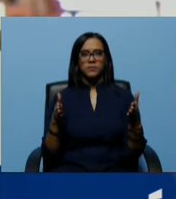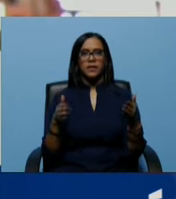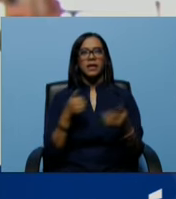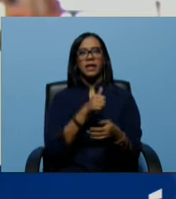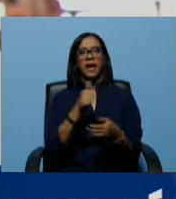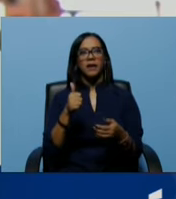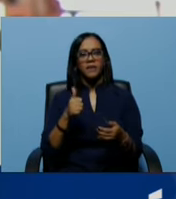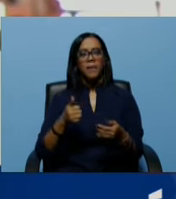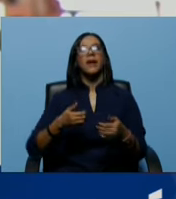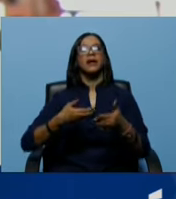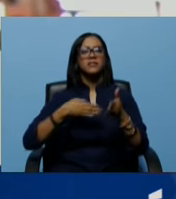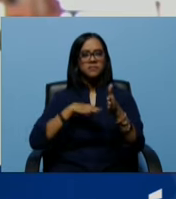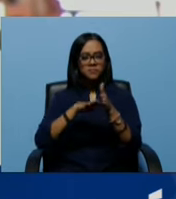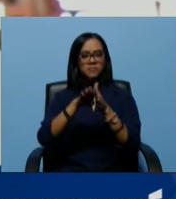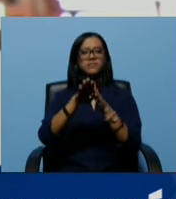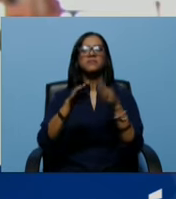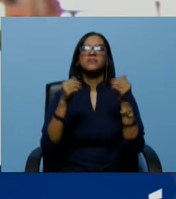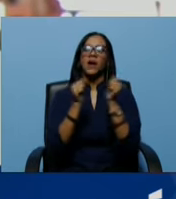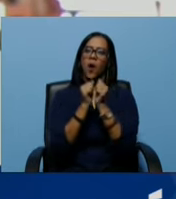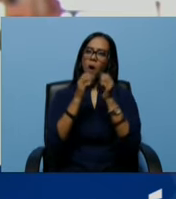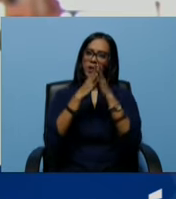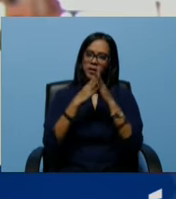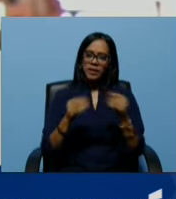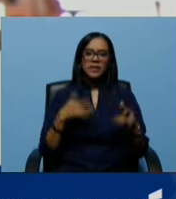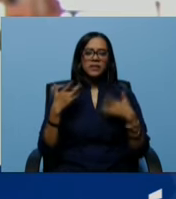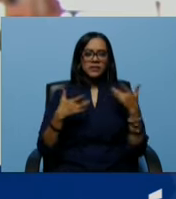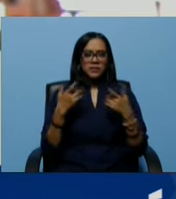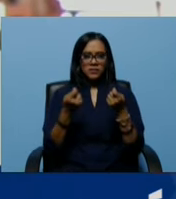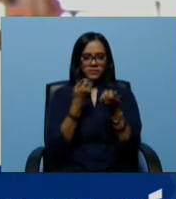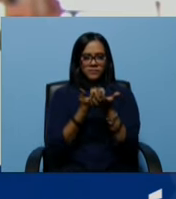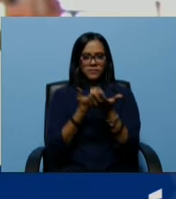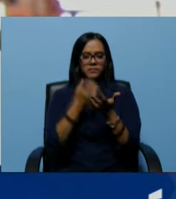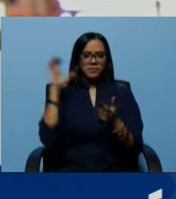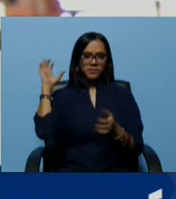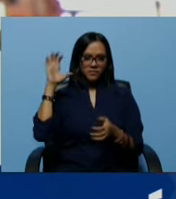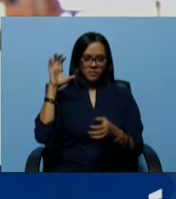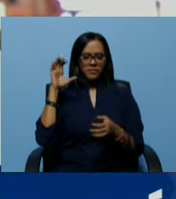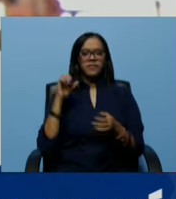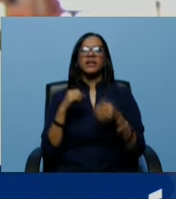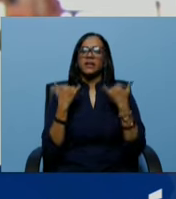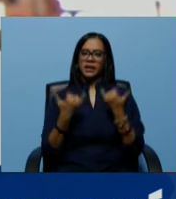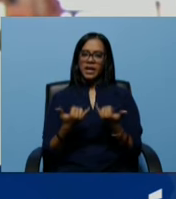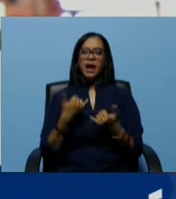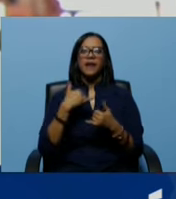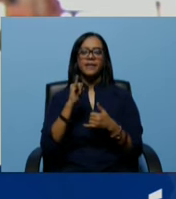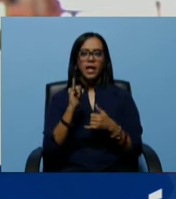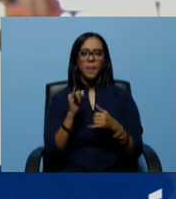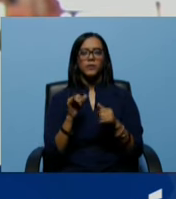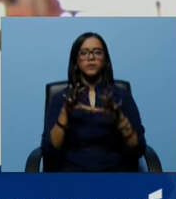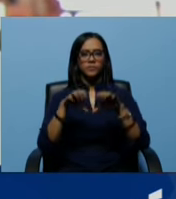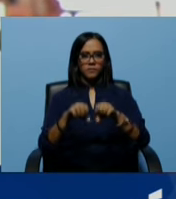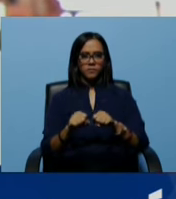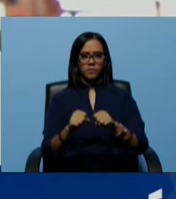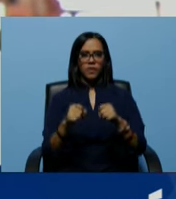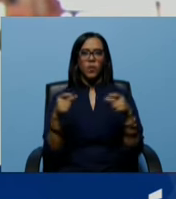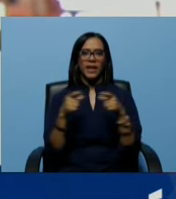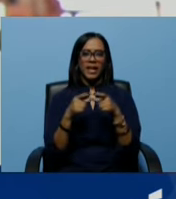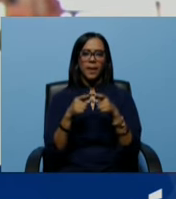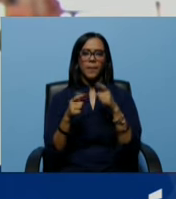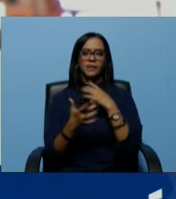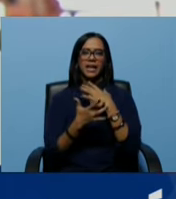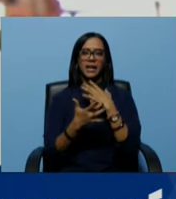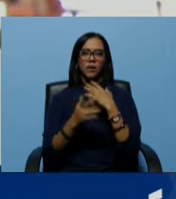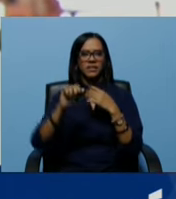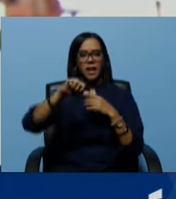vez más fluido, con todos los actores económicos del país. Ya habíamos conformado un equipo técnico del